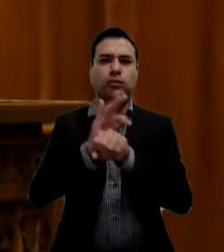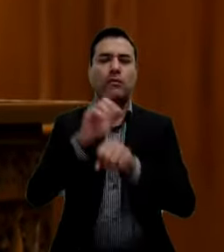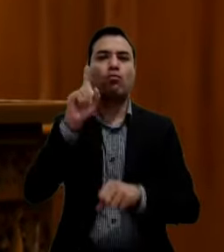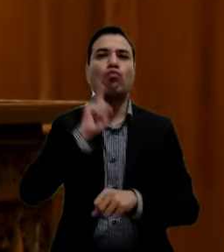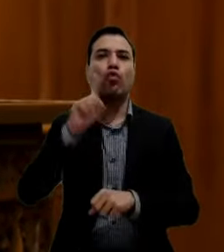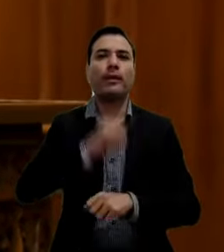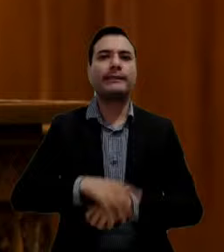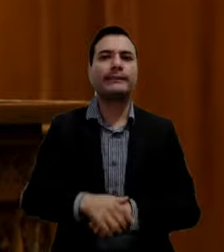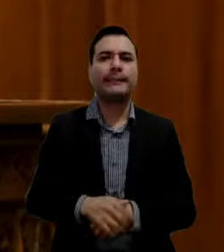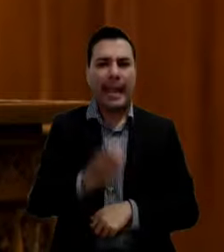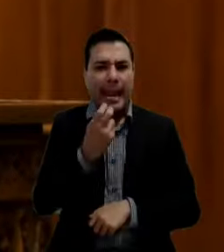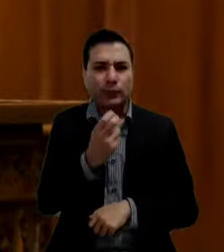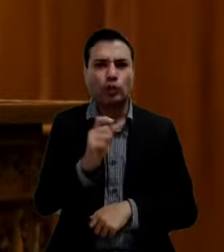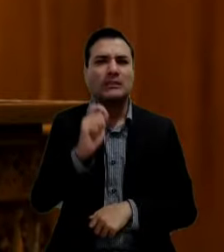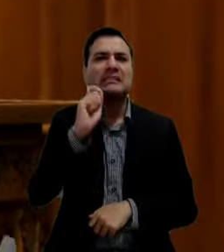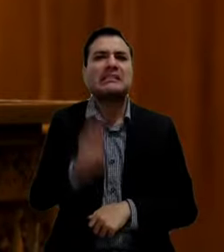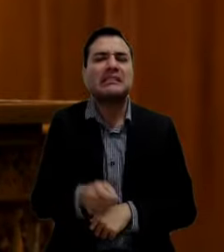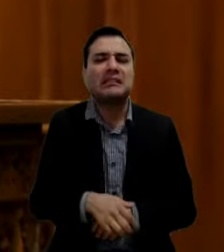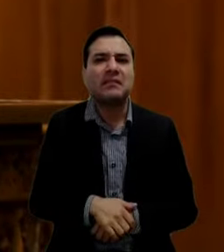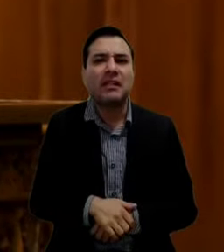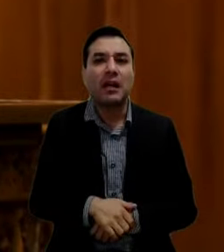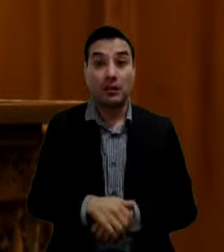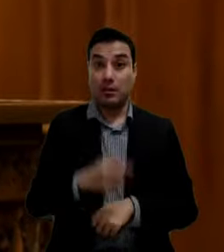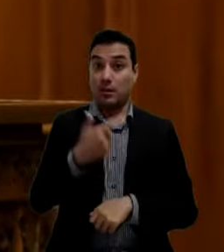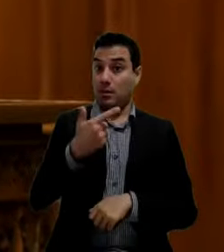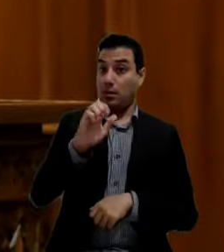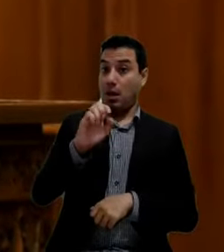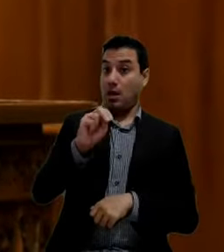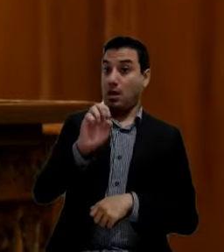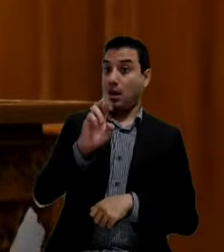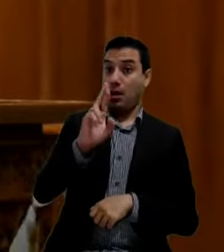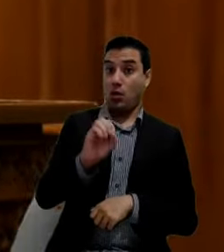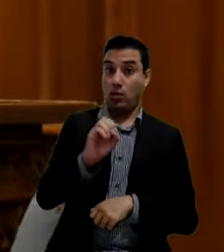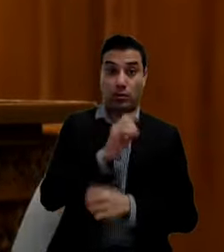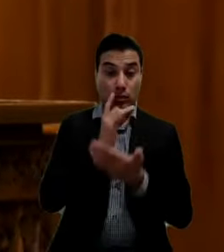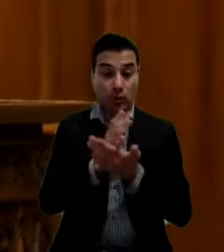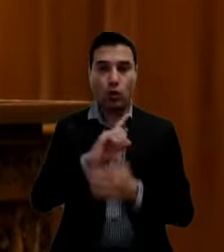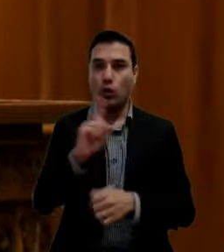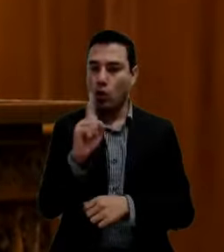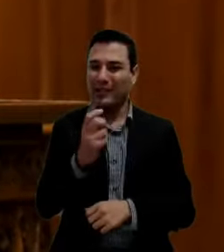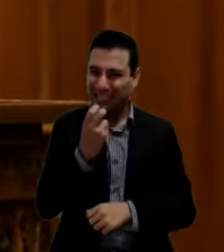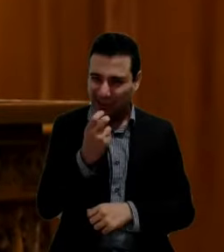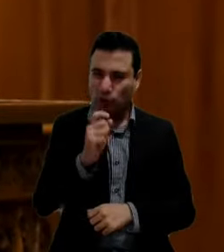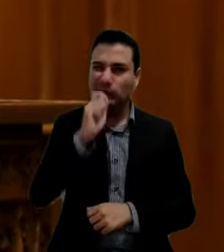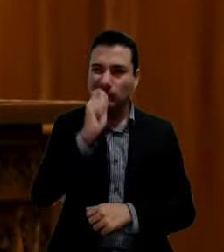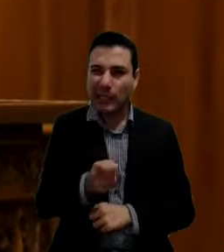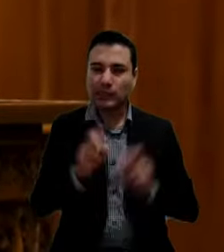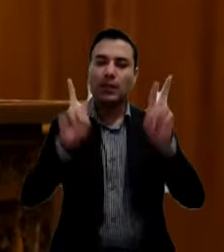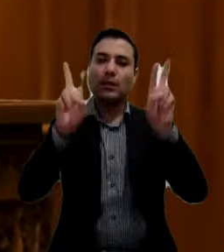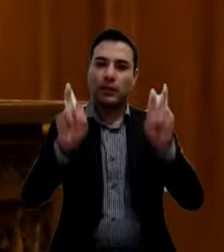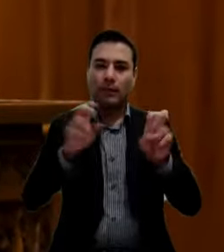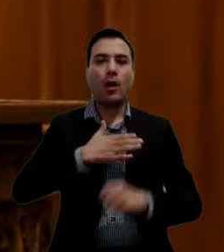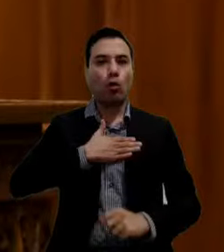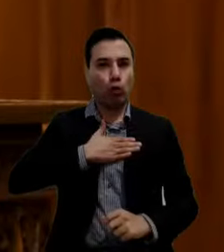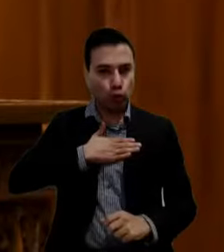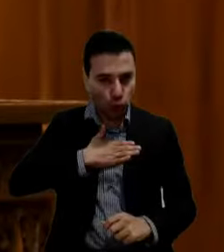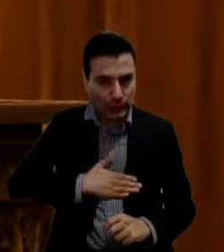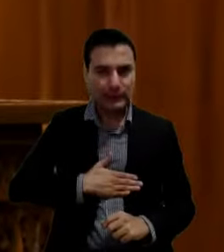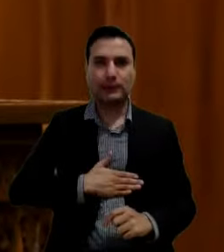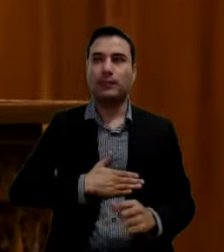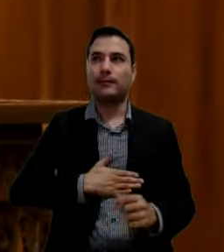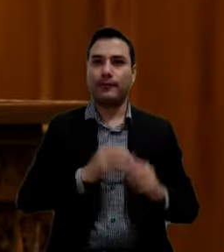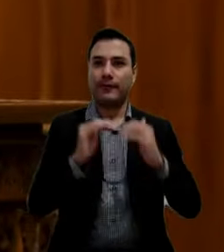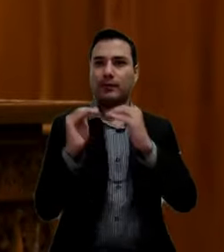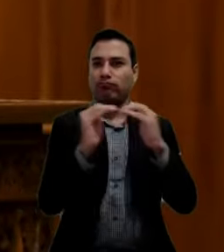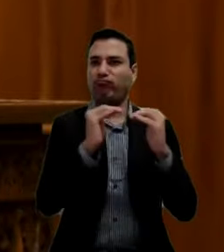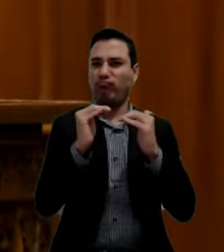no es simplemente una cuestión de género, también es un asunto relacionado con la justicia, la democracia y los derechos humanos. Por